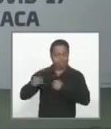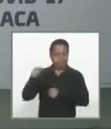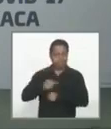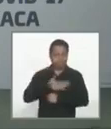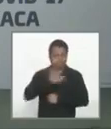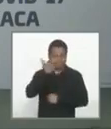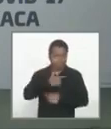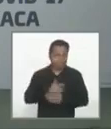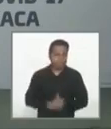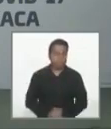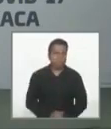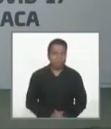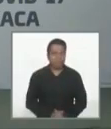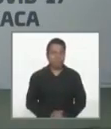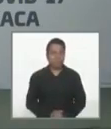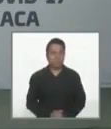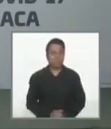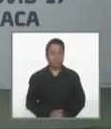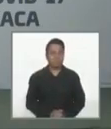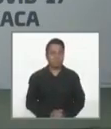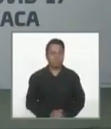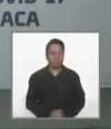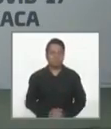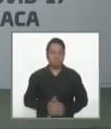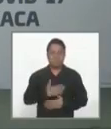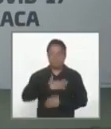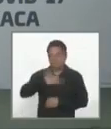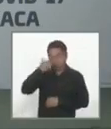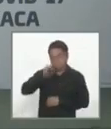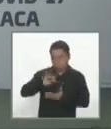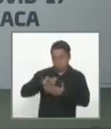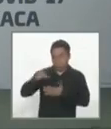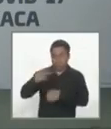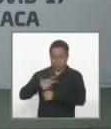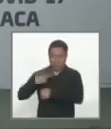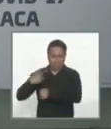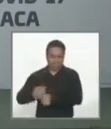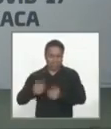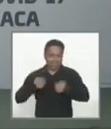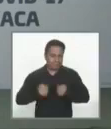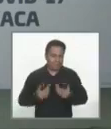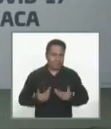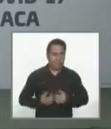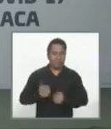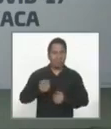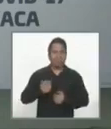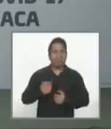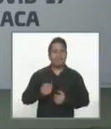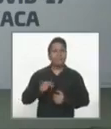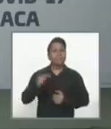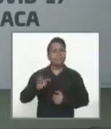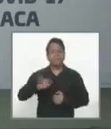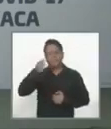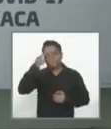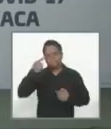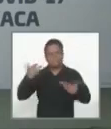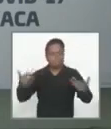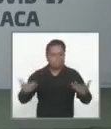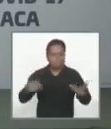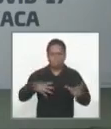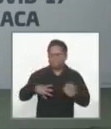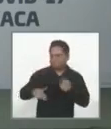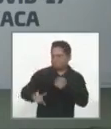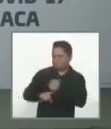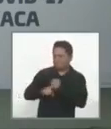Bien, buenas noches. Muchas gracias por la invitación. Paralelamente al problema que enfrentamos